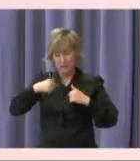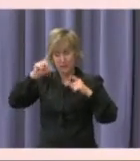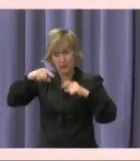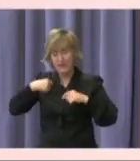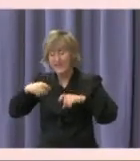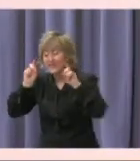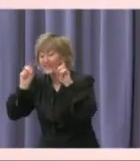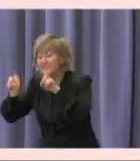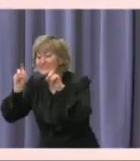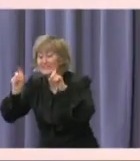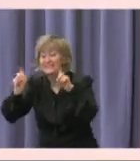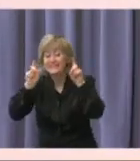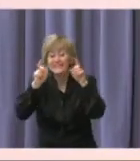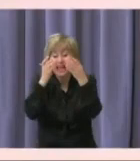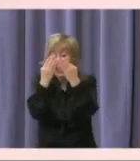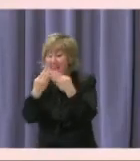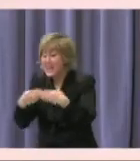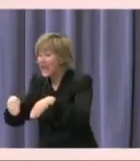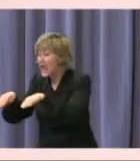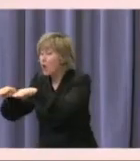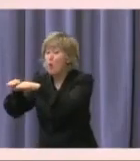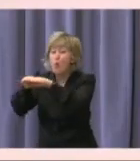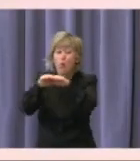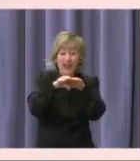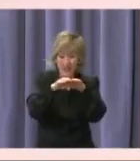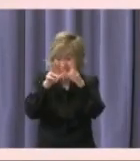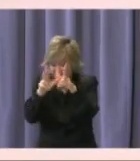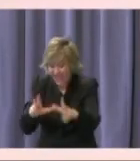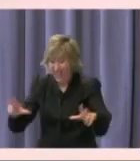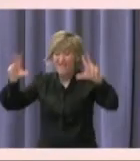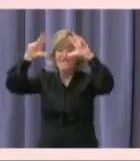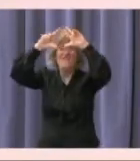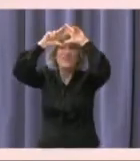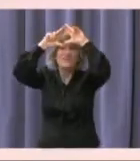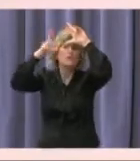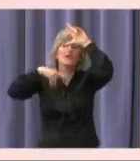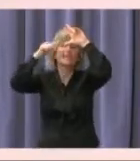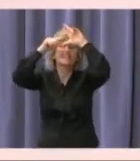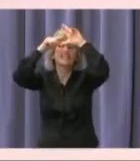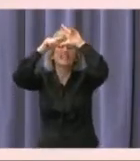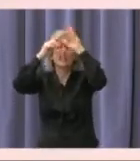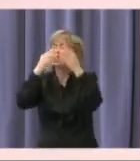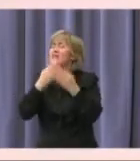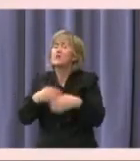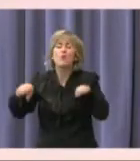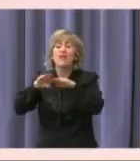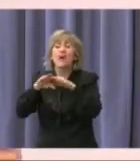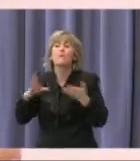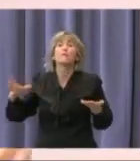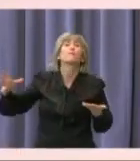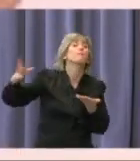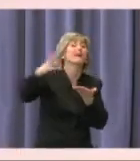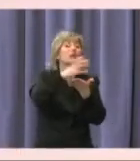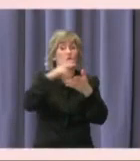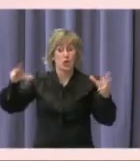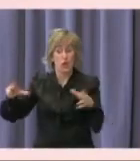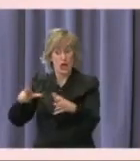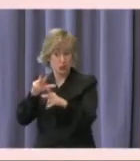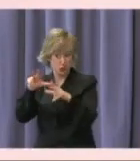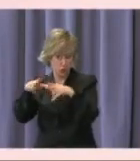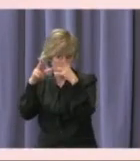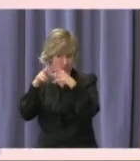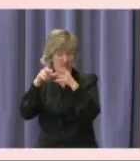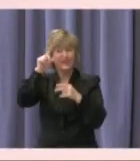que la igualdad, el feminismo, que lo que quiere es la igualdad, es un bien para toda la sociedad, también para los chicos. Y hay